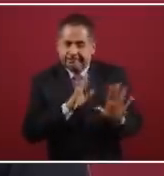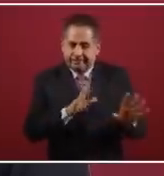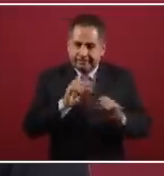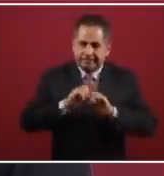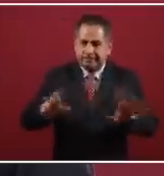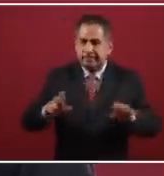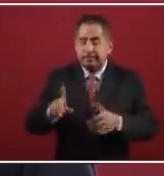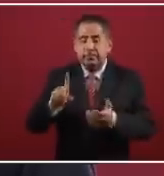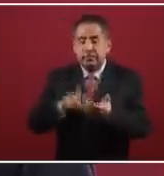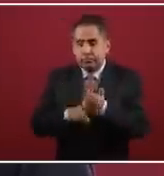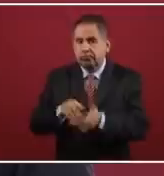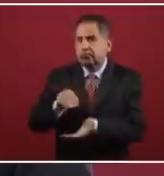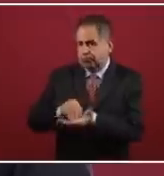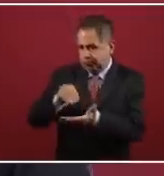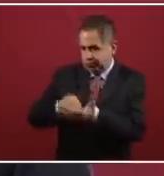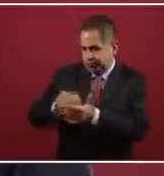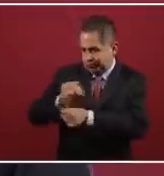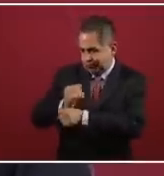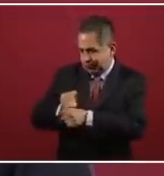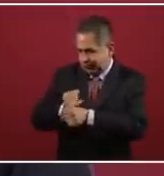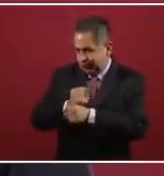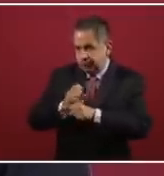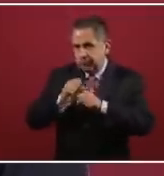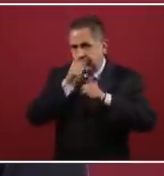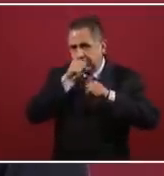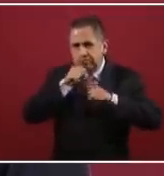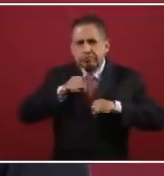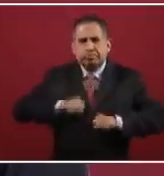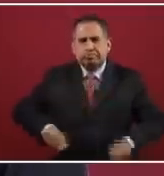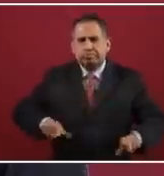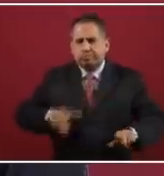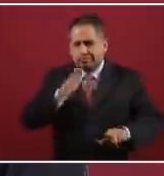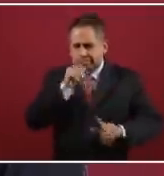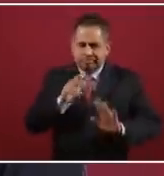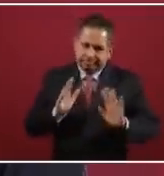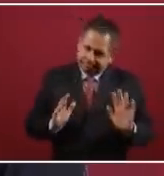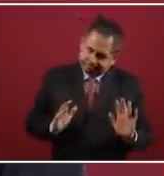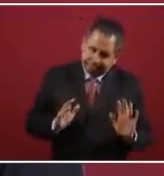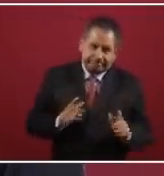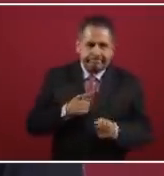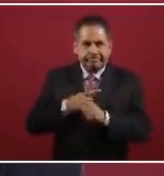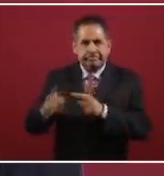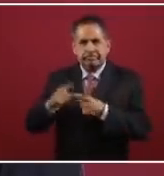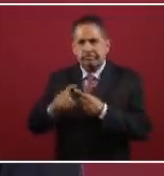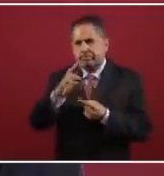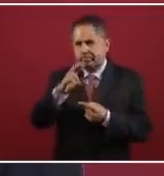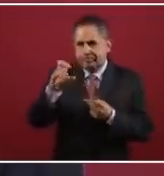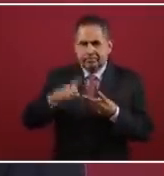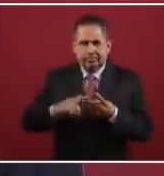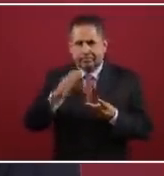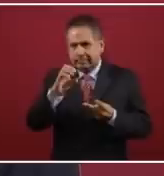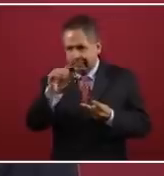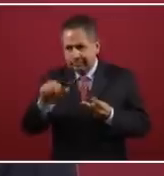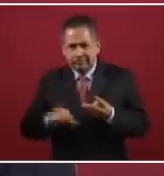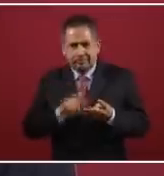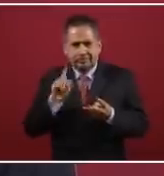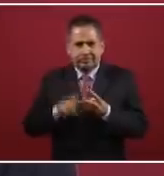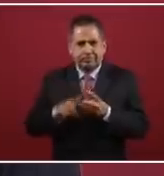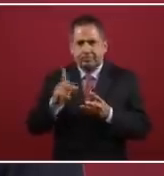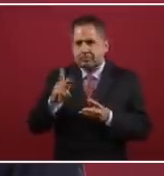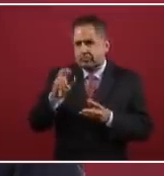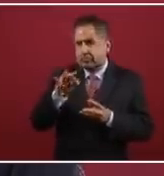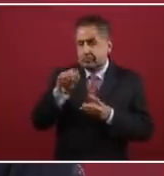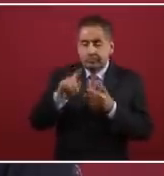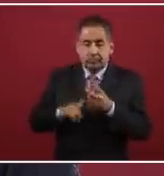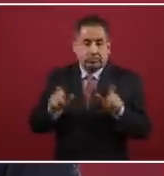porque son casos que están en proceso. Además de que intervenimos distintas autoridades, la CRE, la CEA y Profeco,